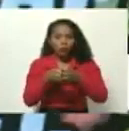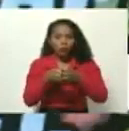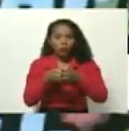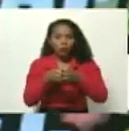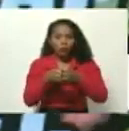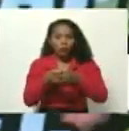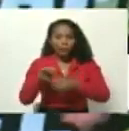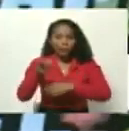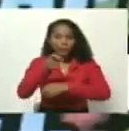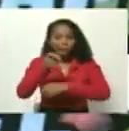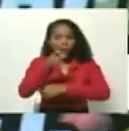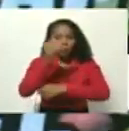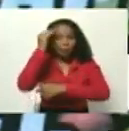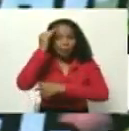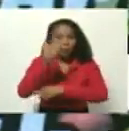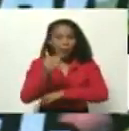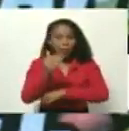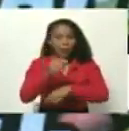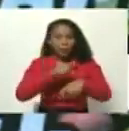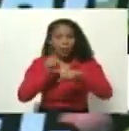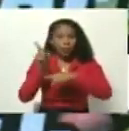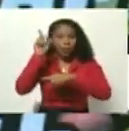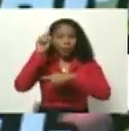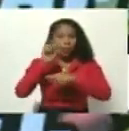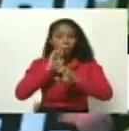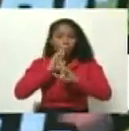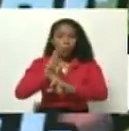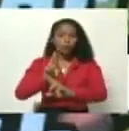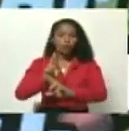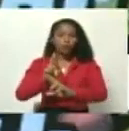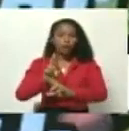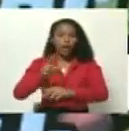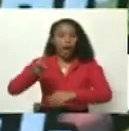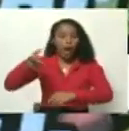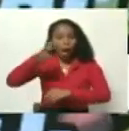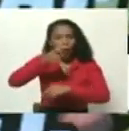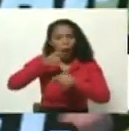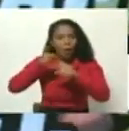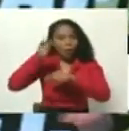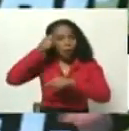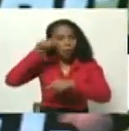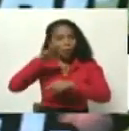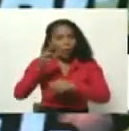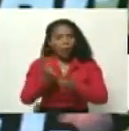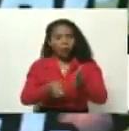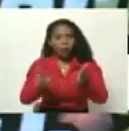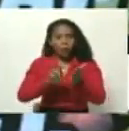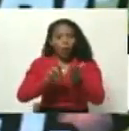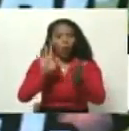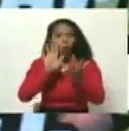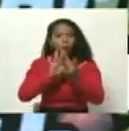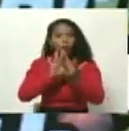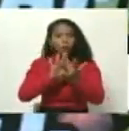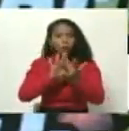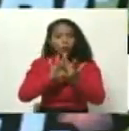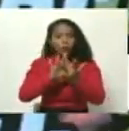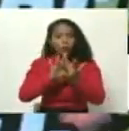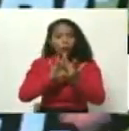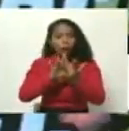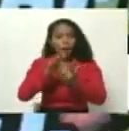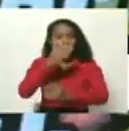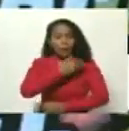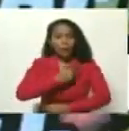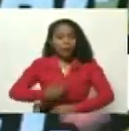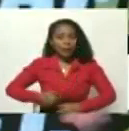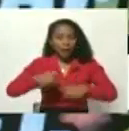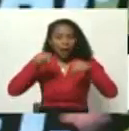en busca de sus soldados, y estos también respondieron en busca de ese pueblo para retornar al presidente Hugo Chávez